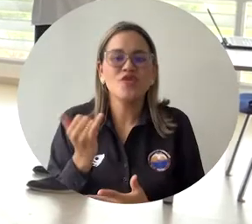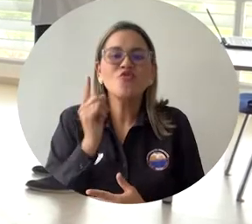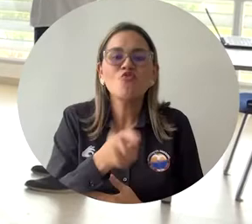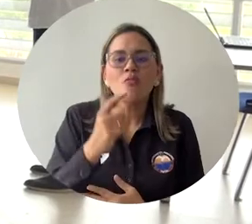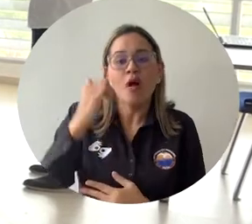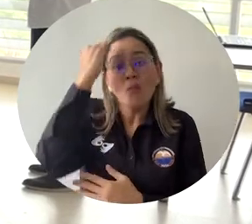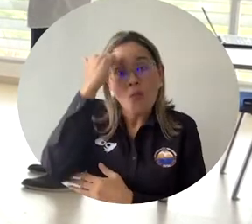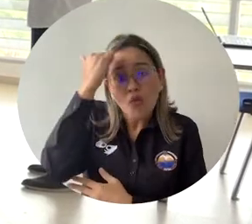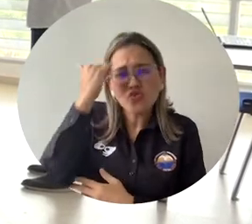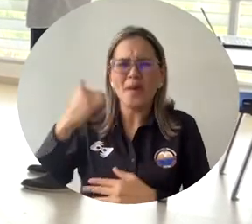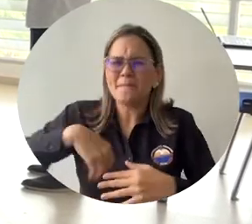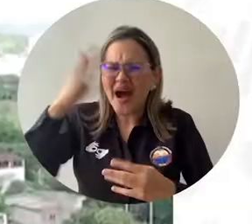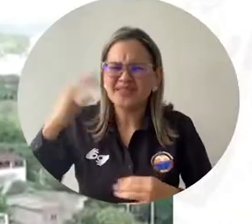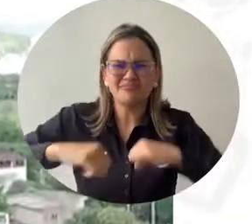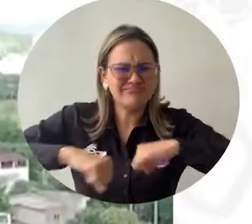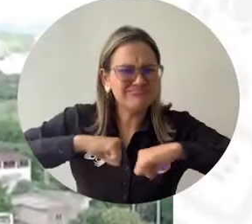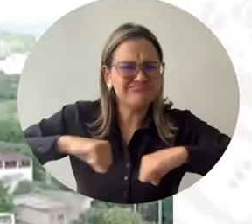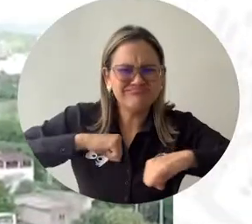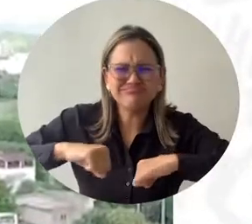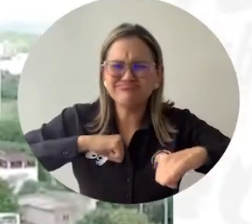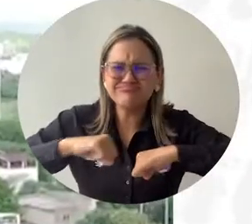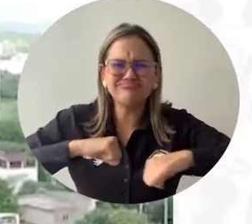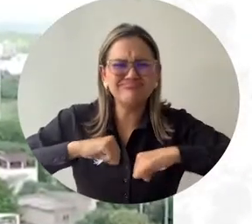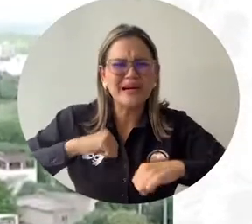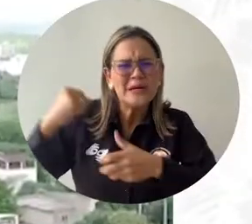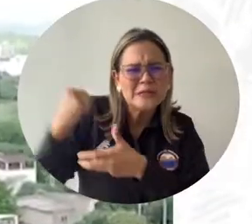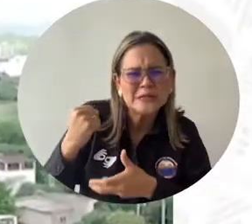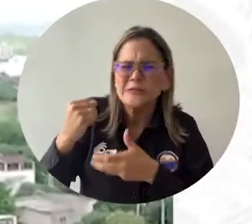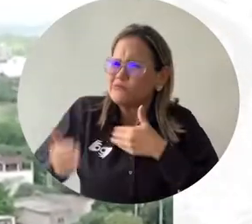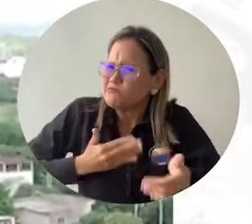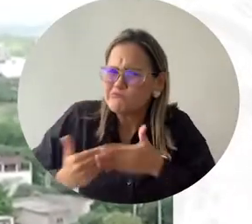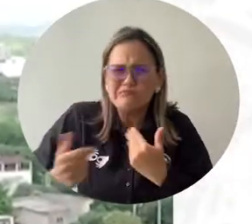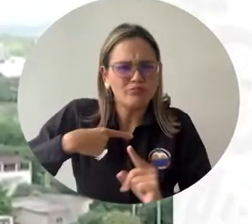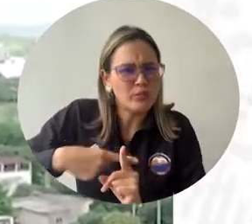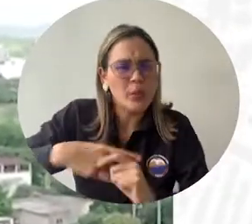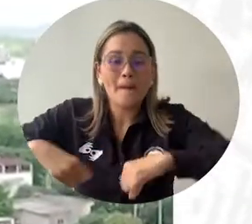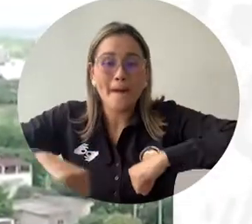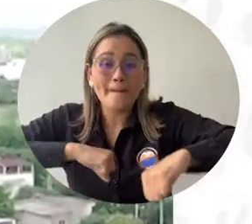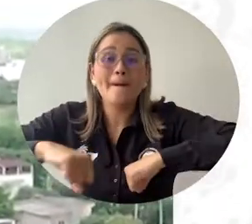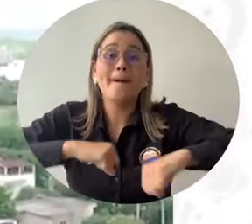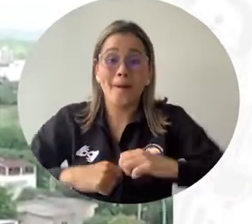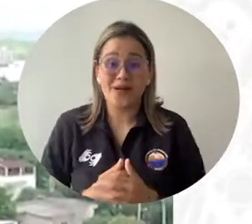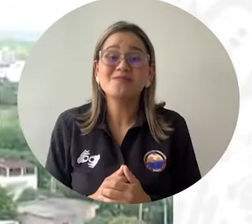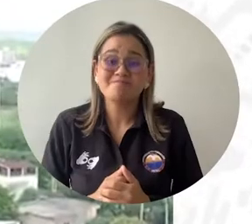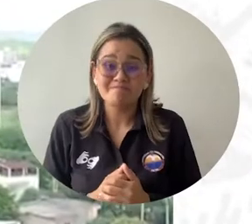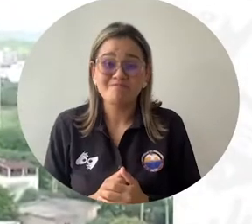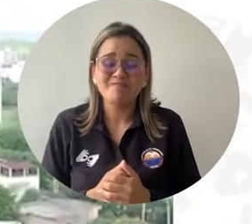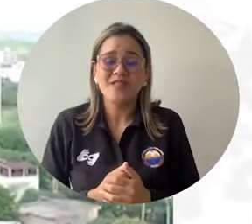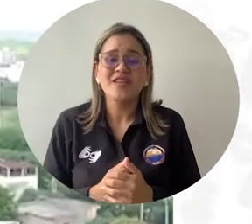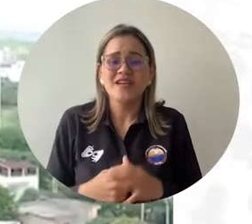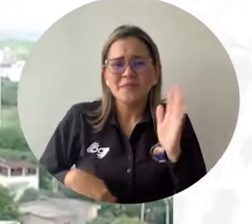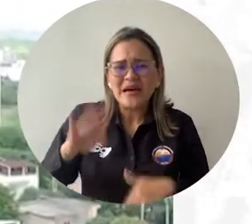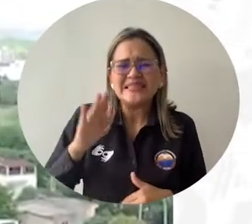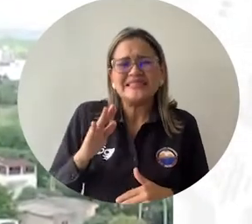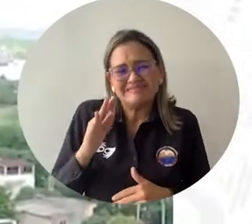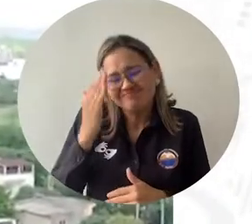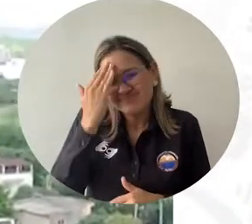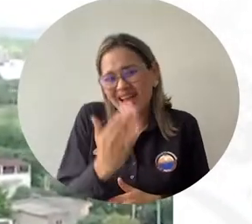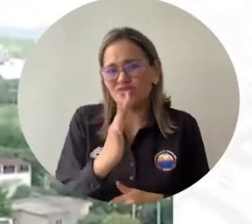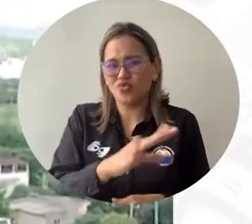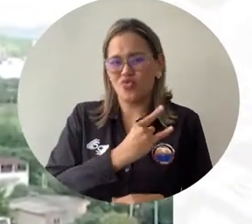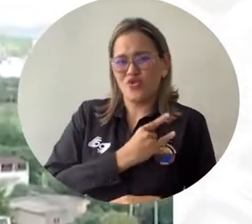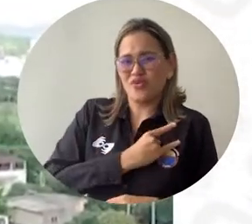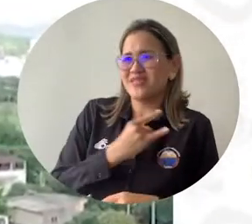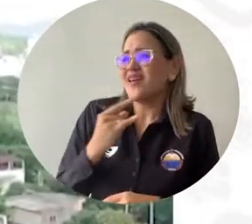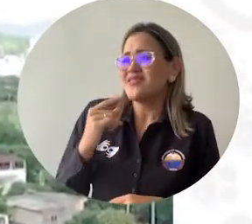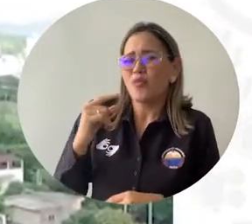nuestros docentes, a pesar de las limitaciones económicas, de las limitaciones en